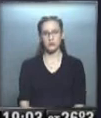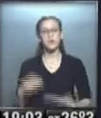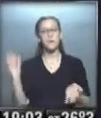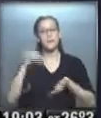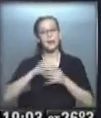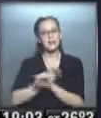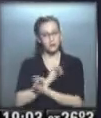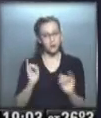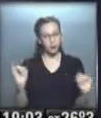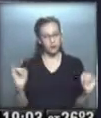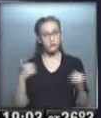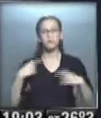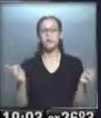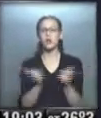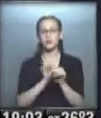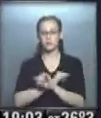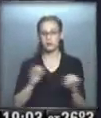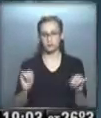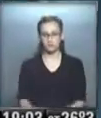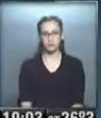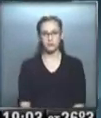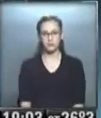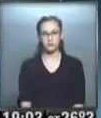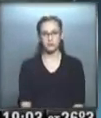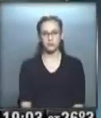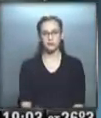Más información ahora en la siguiente síntesis de noticias.